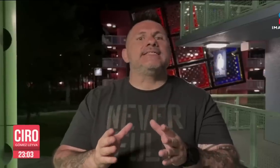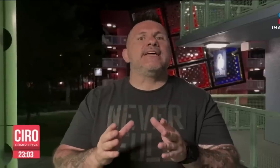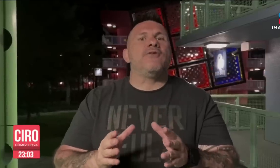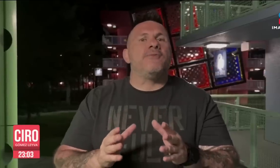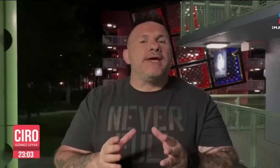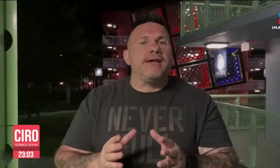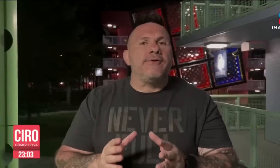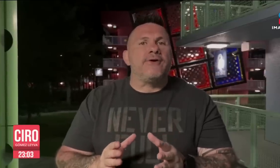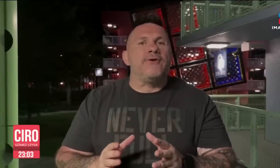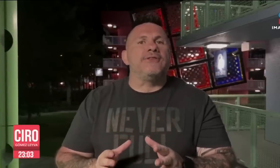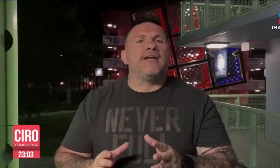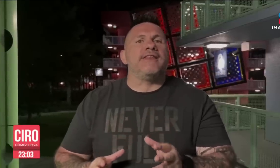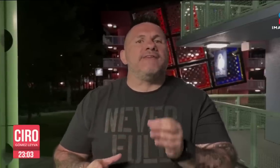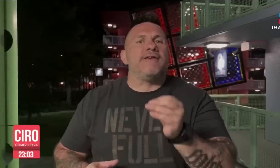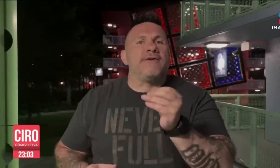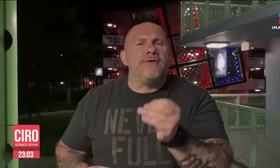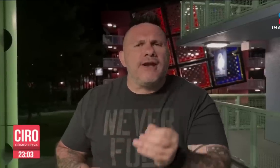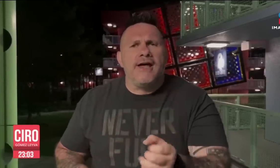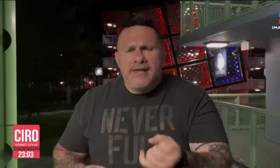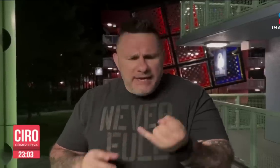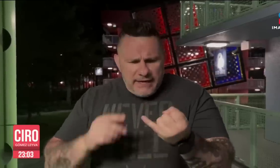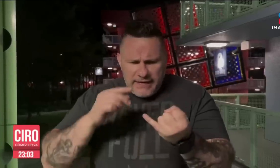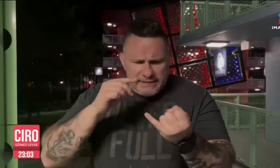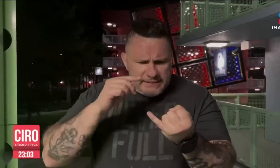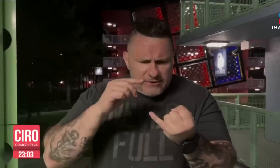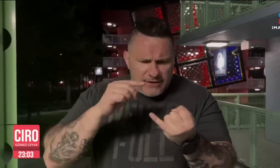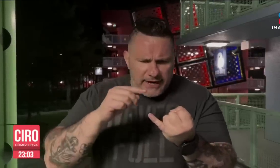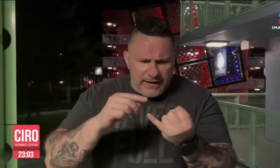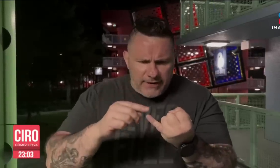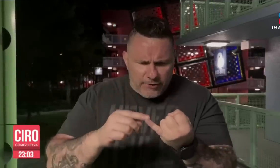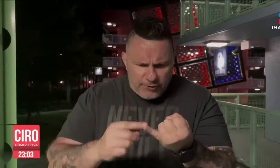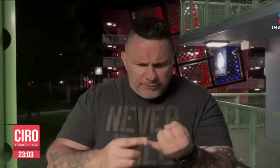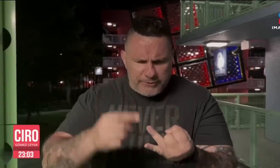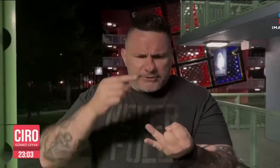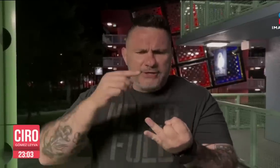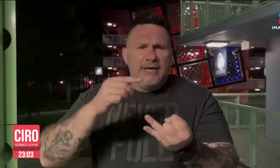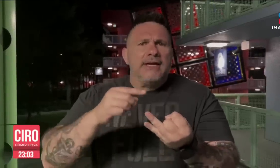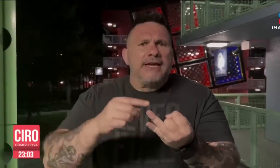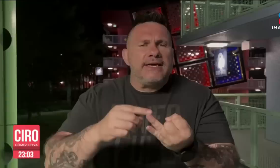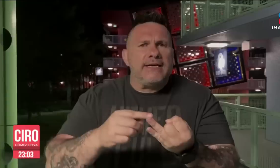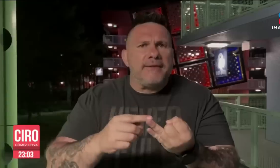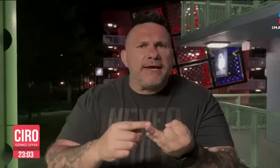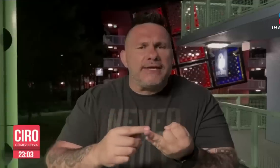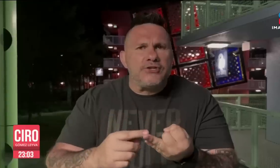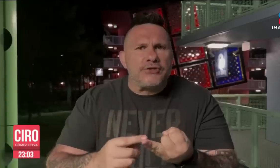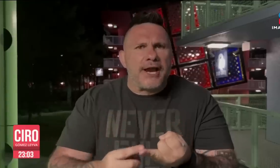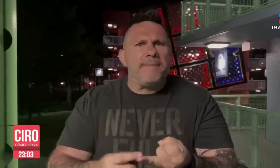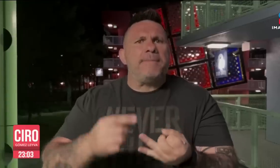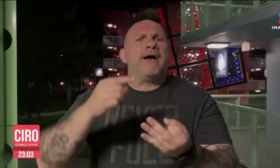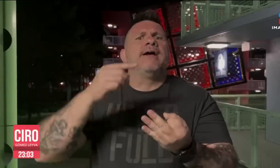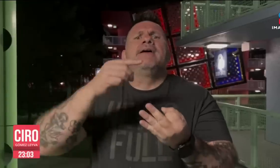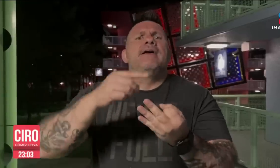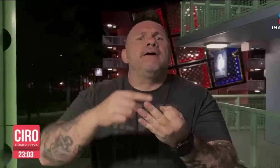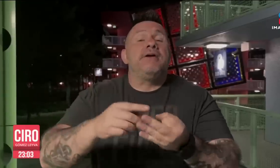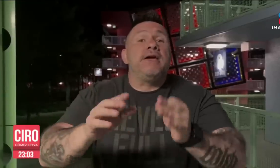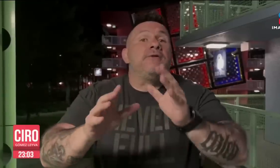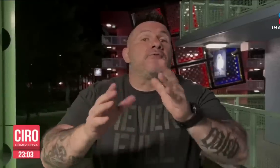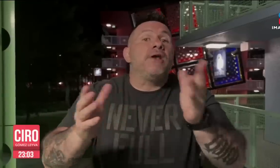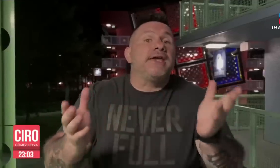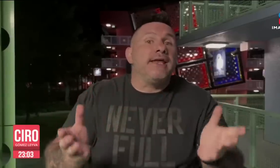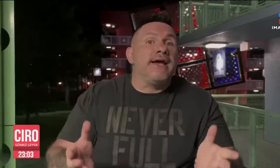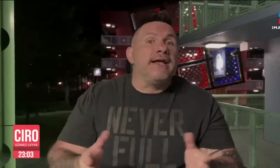de este gobierno en contra de Iberdrola, que les dijo que eran corruptos, que habían hecho trampa